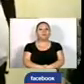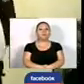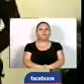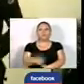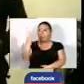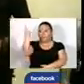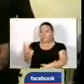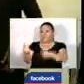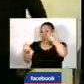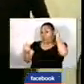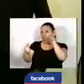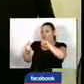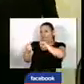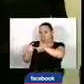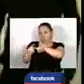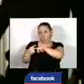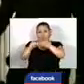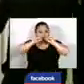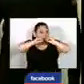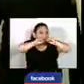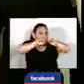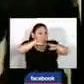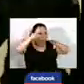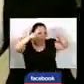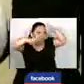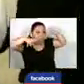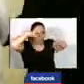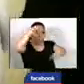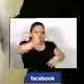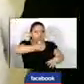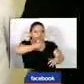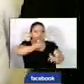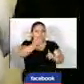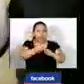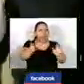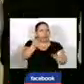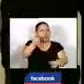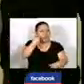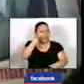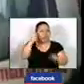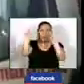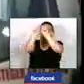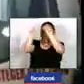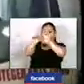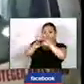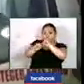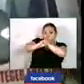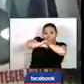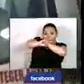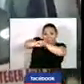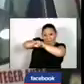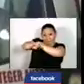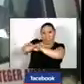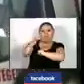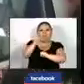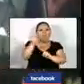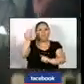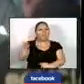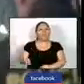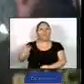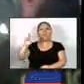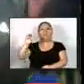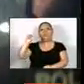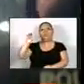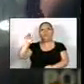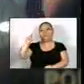Acusado de difusión ilegal de información y acoso a través de tecnología de la información, fue detenido el youtuber Roberto Silva. La